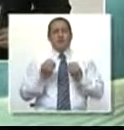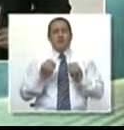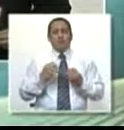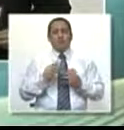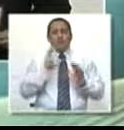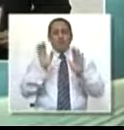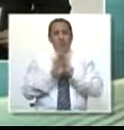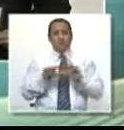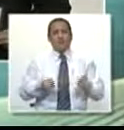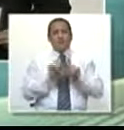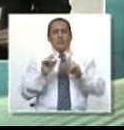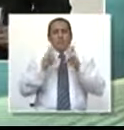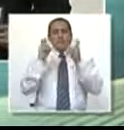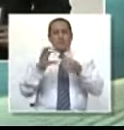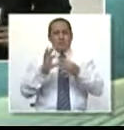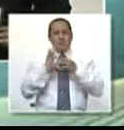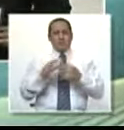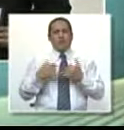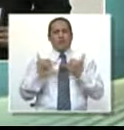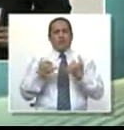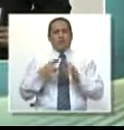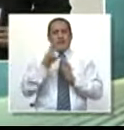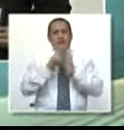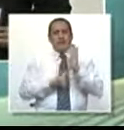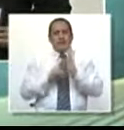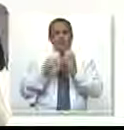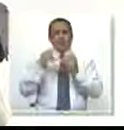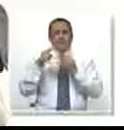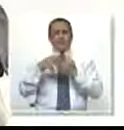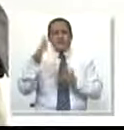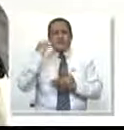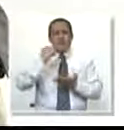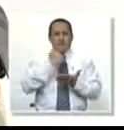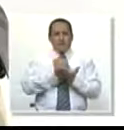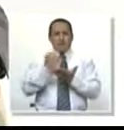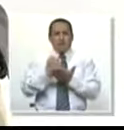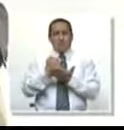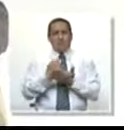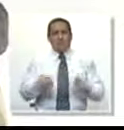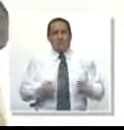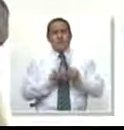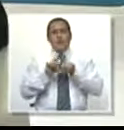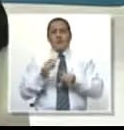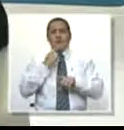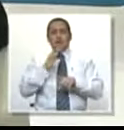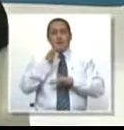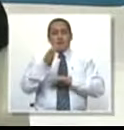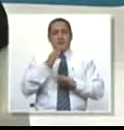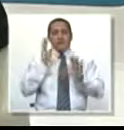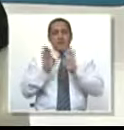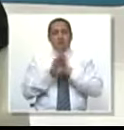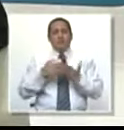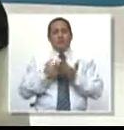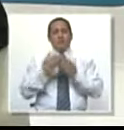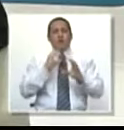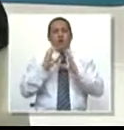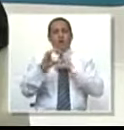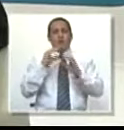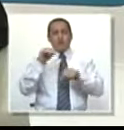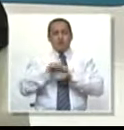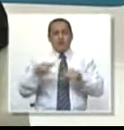no Claro entonces hay un tema vinculado a la a los registros de migraciones no entonces hay que ir digamos